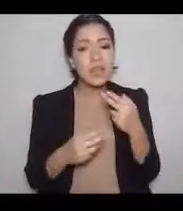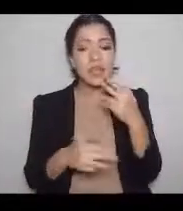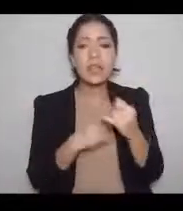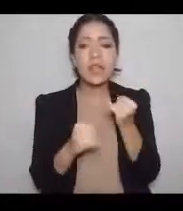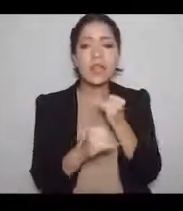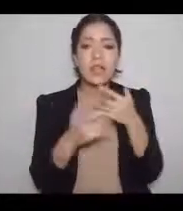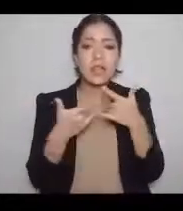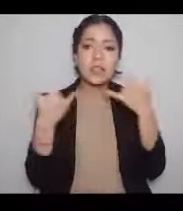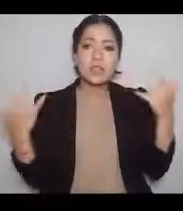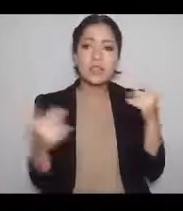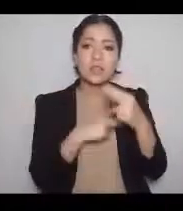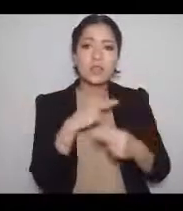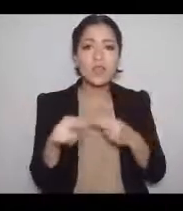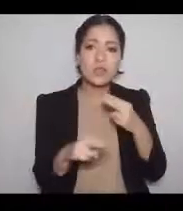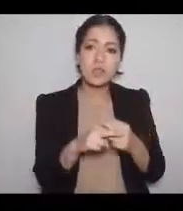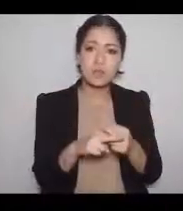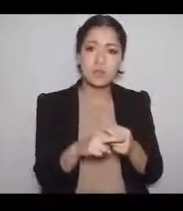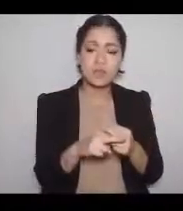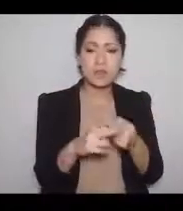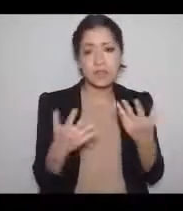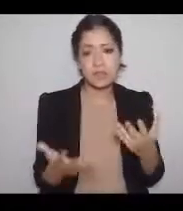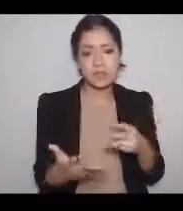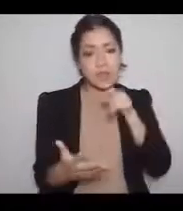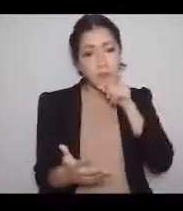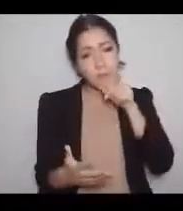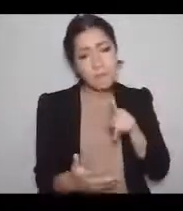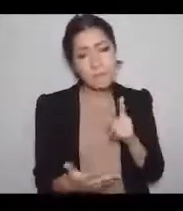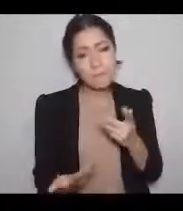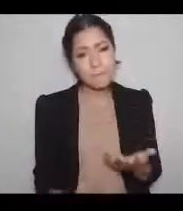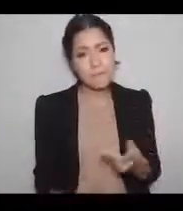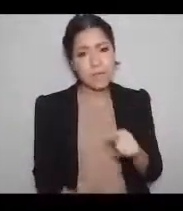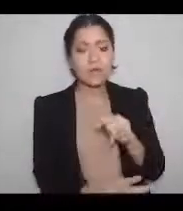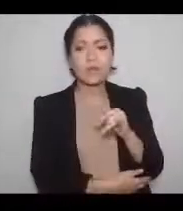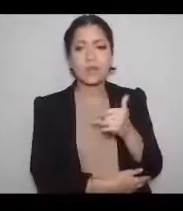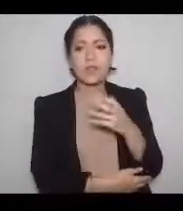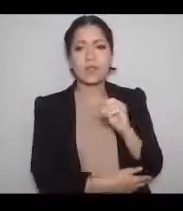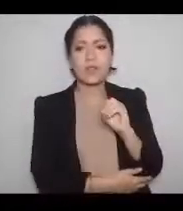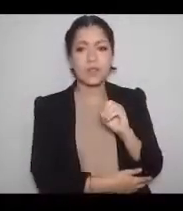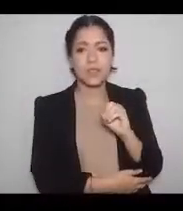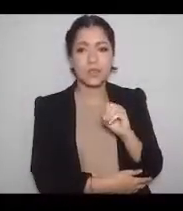padre. Pero ¡ja! Pero Kepler no sabía ser hijo.